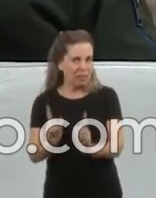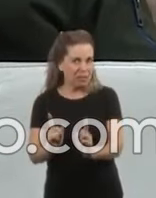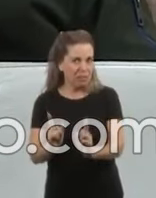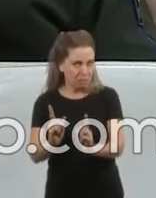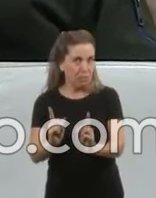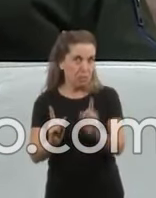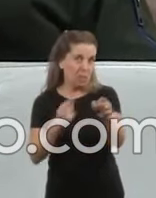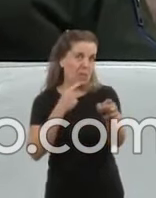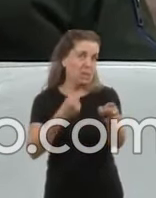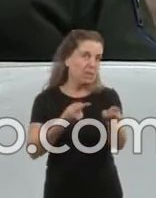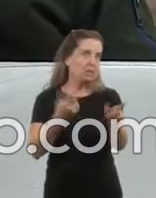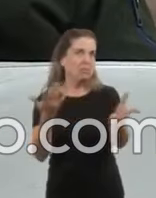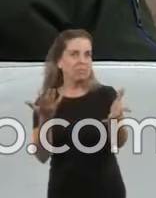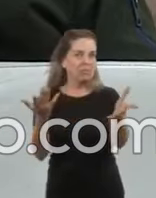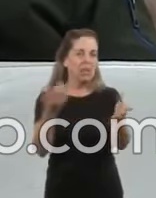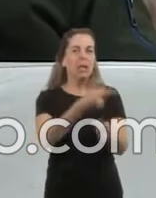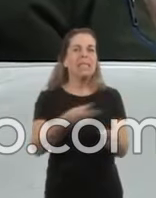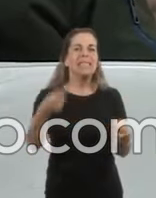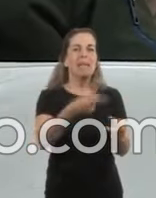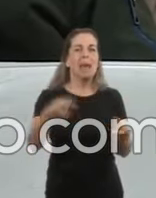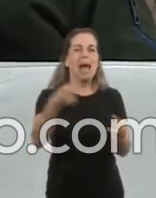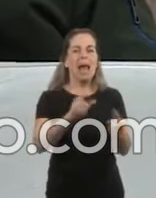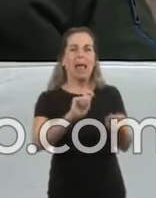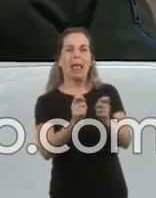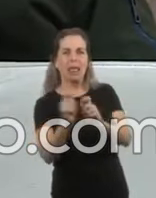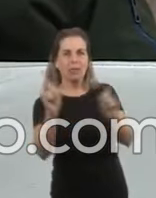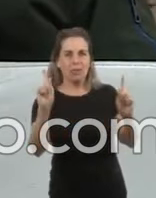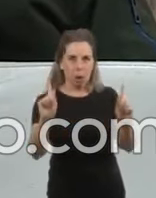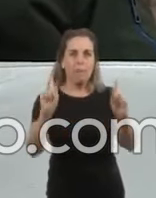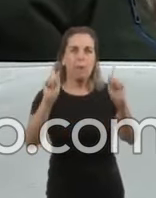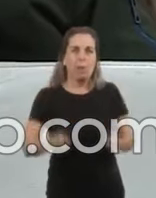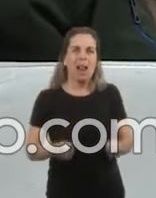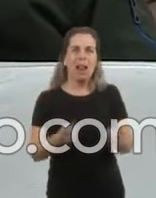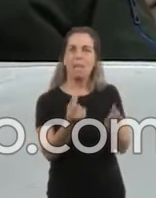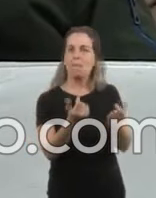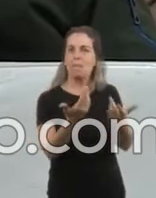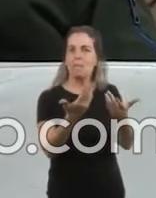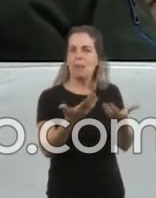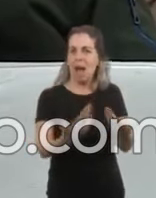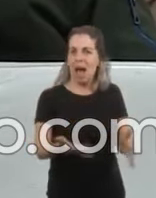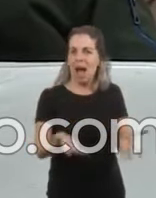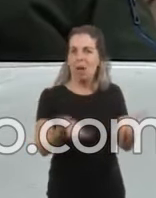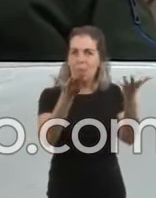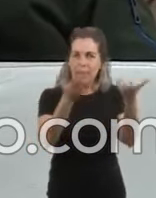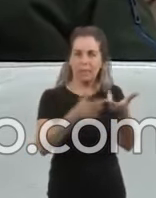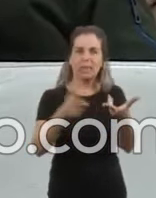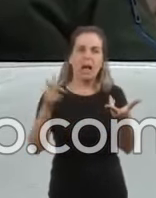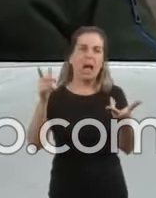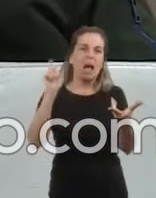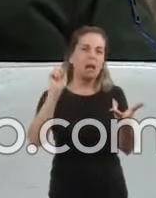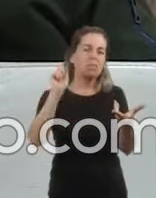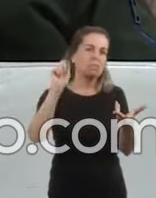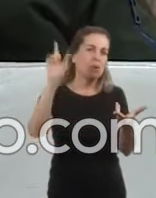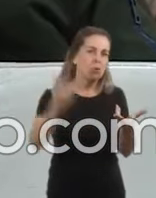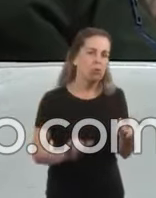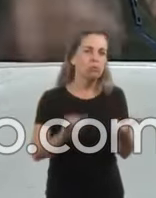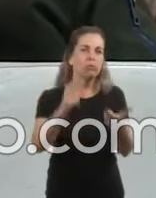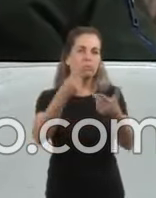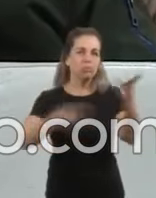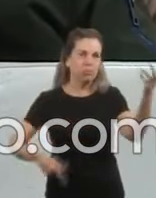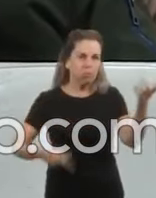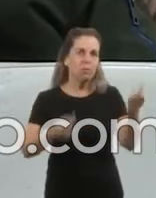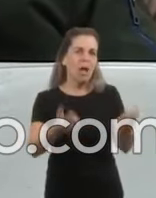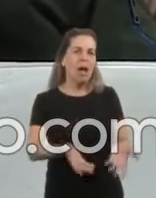desaceleración como decimos no es todas la seman las remarca e las tarifas de luz 100 por arriba bueno todos sabemos eso